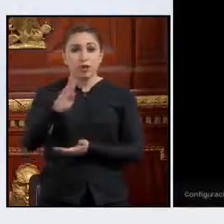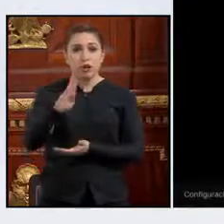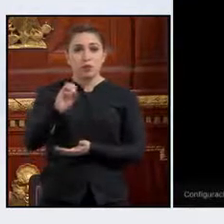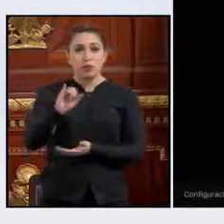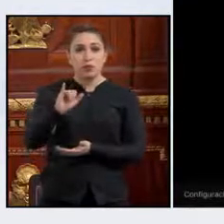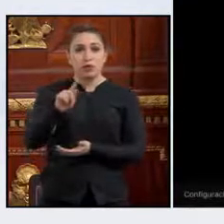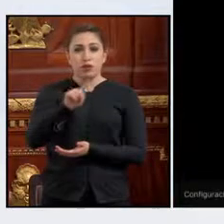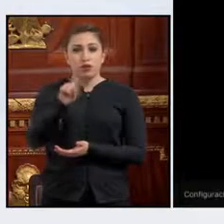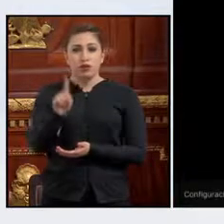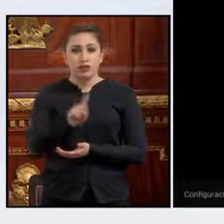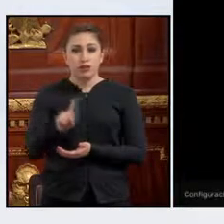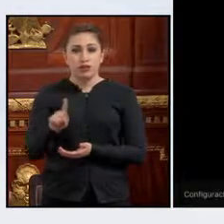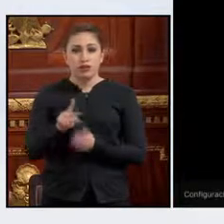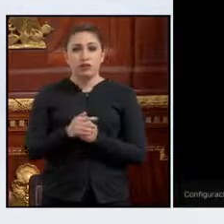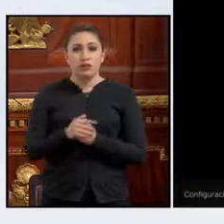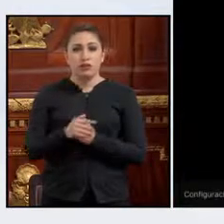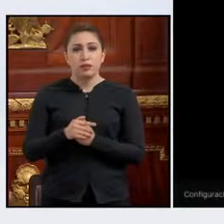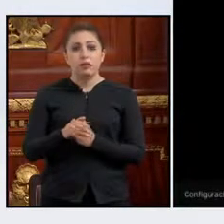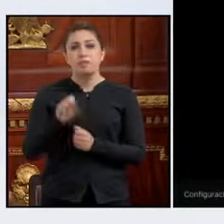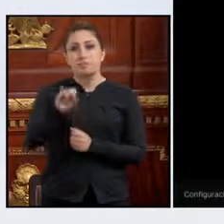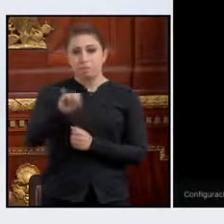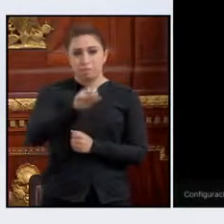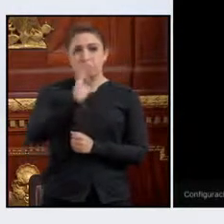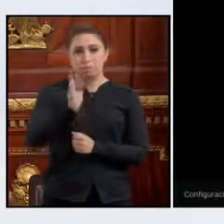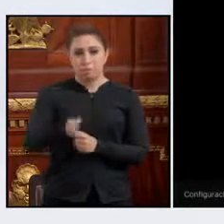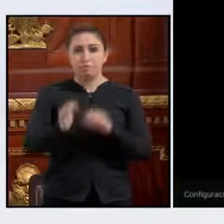José. Aboitiz en pro.